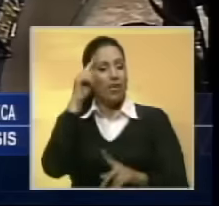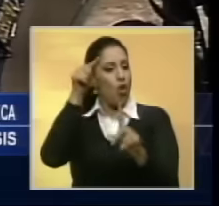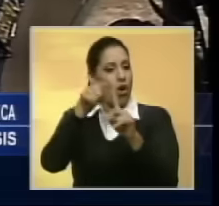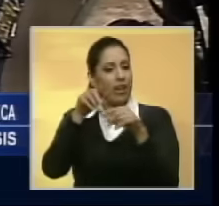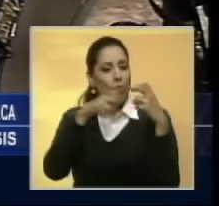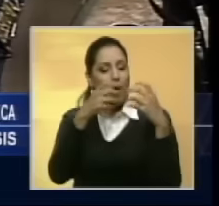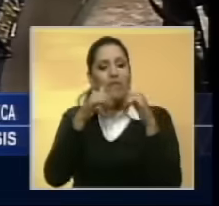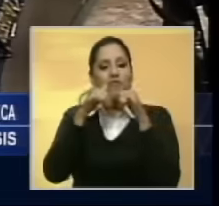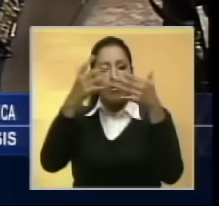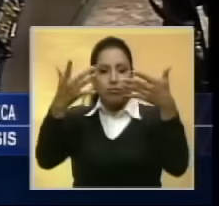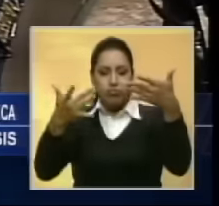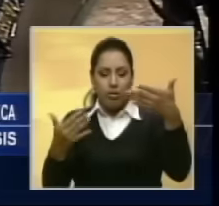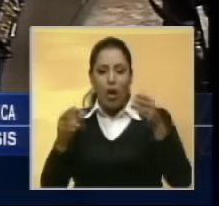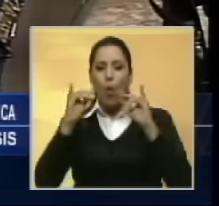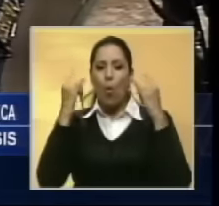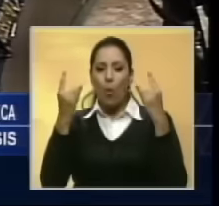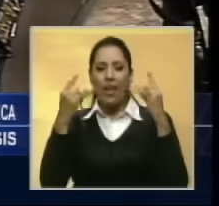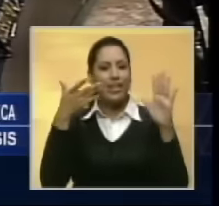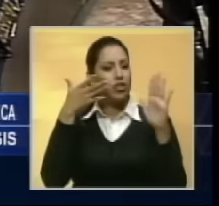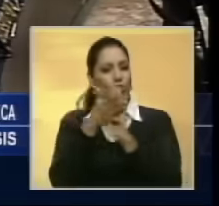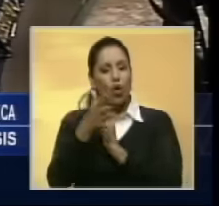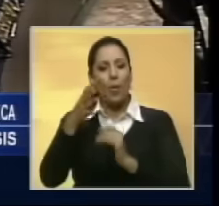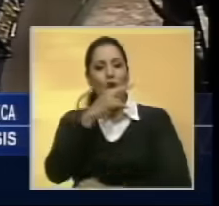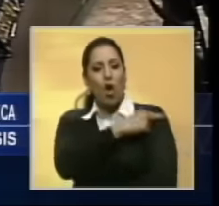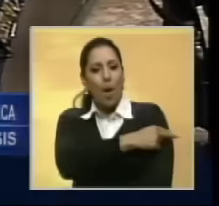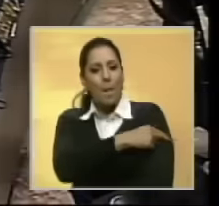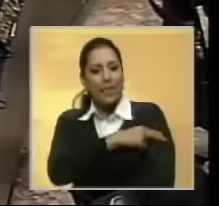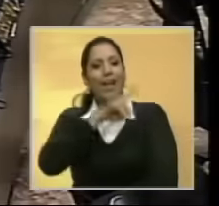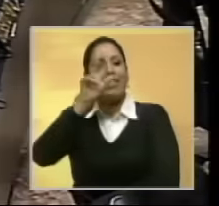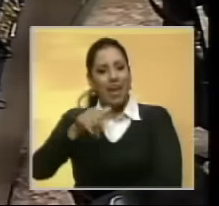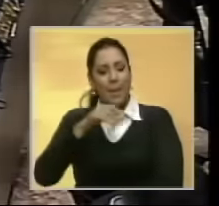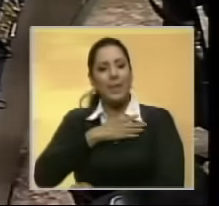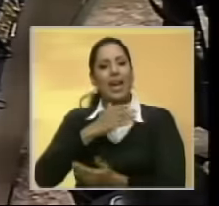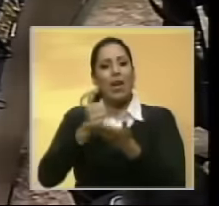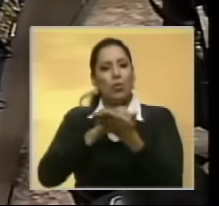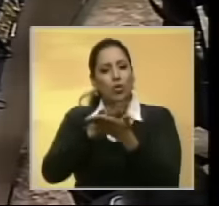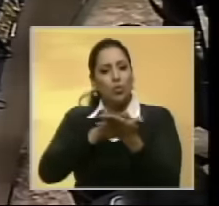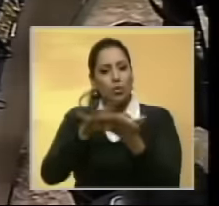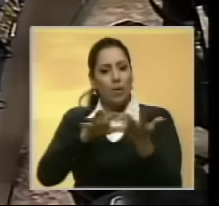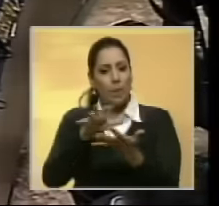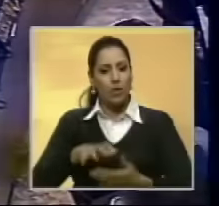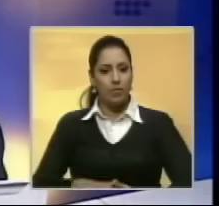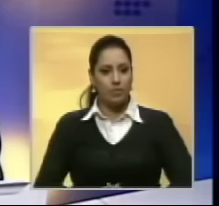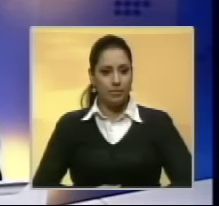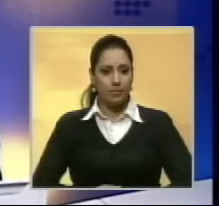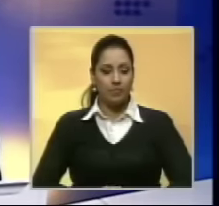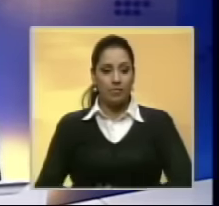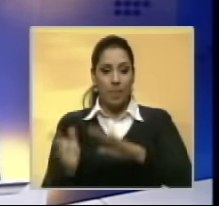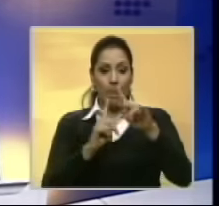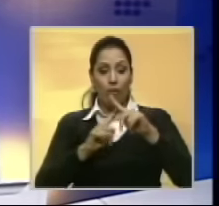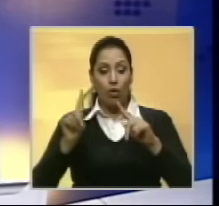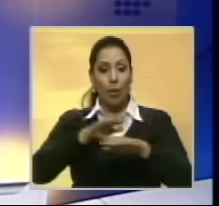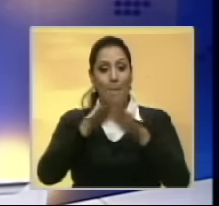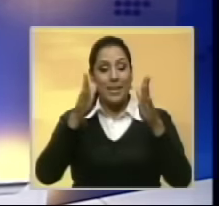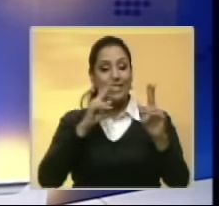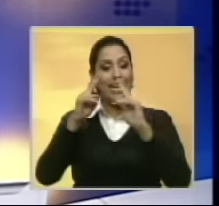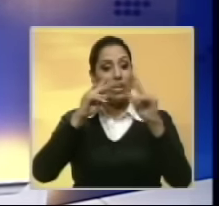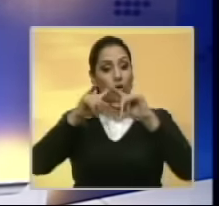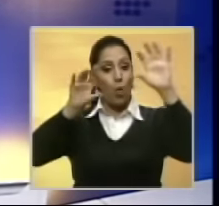crear un informe con carácter de urgencia sobre la salud pública y así se subsane el problema. El ministro de